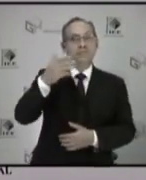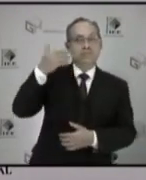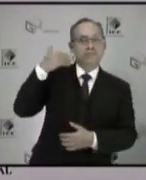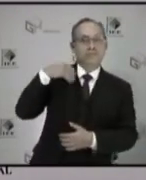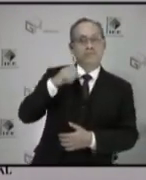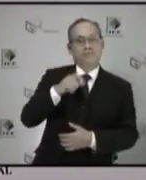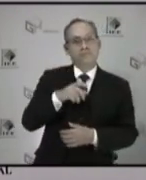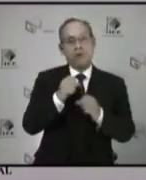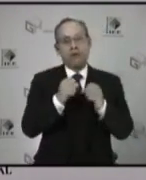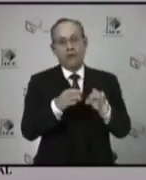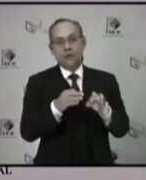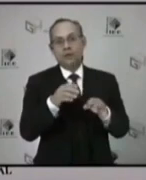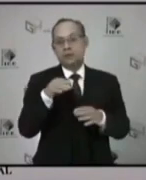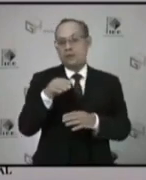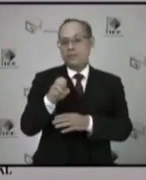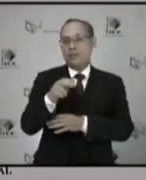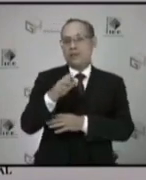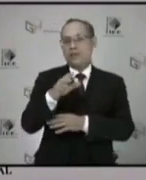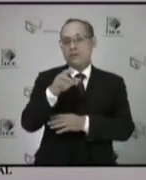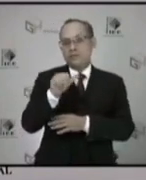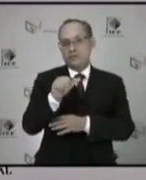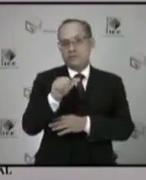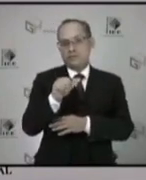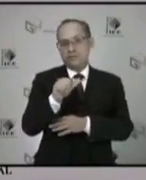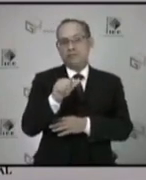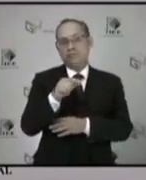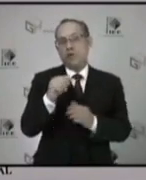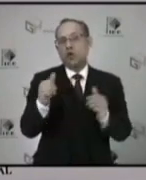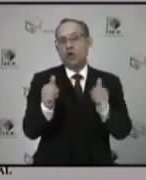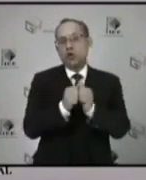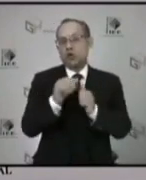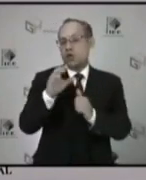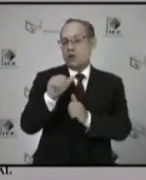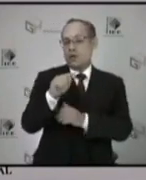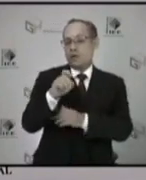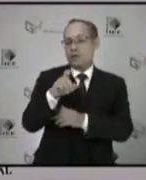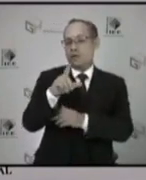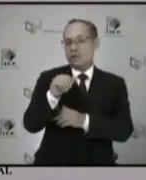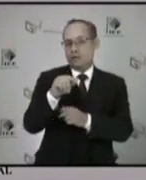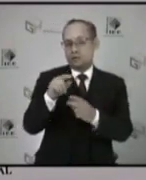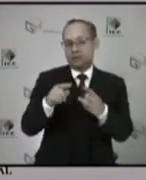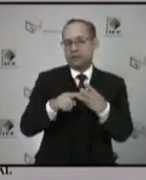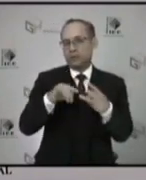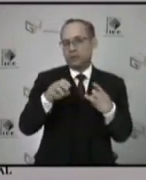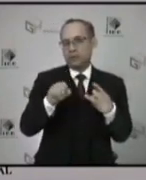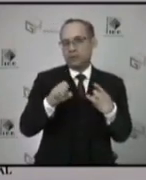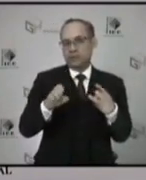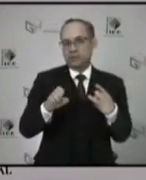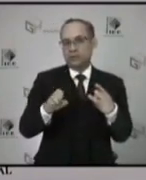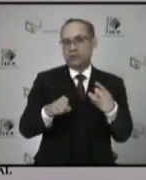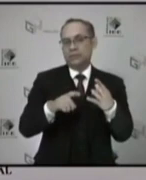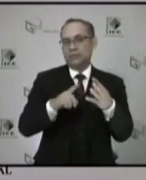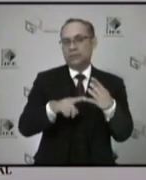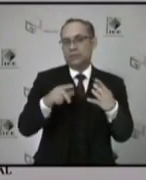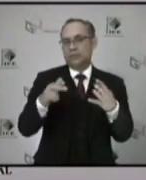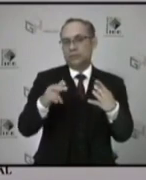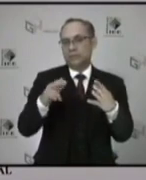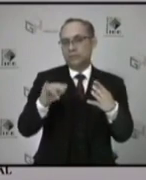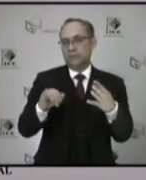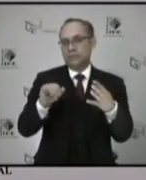Sosa Castelán, que siempre quería hacer ahí las reuniones, José Guadarrama Márquez, Isidro Pedraza, en paz